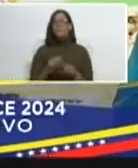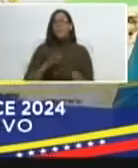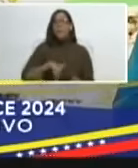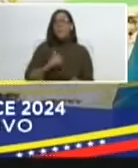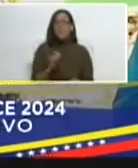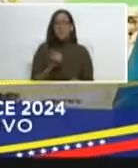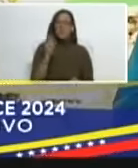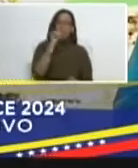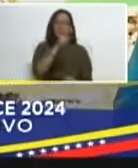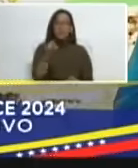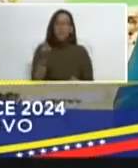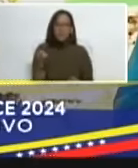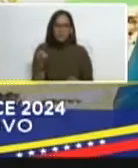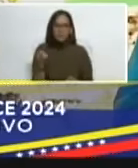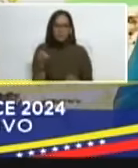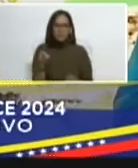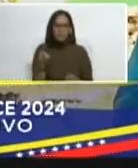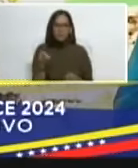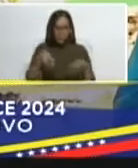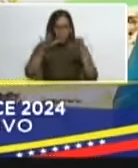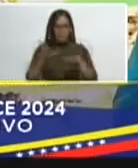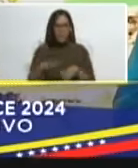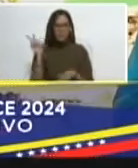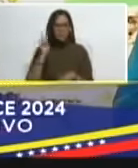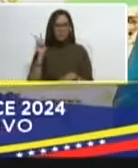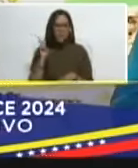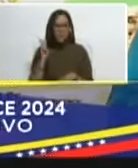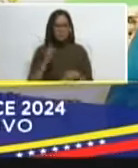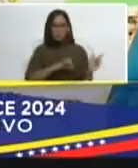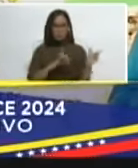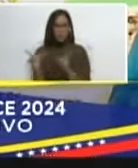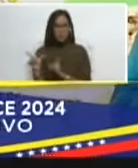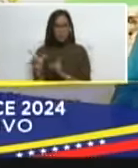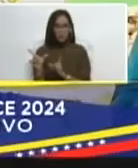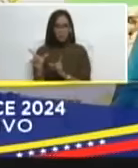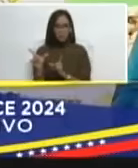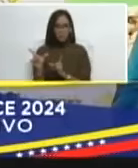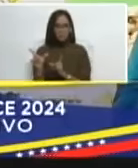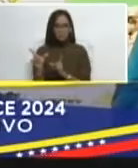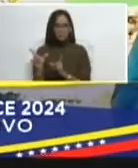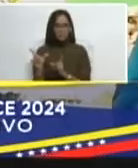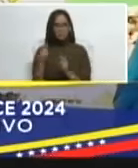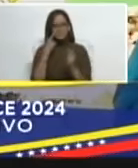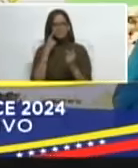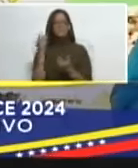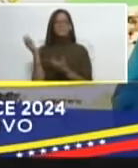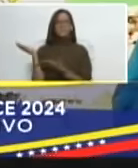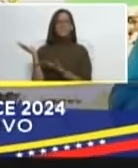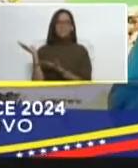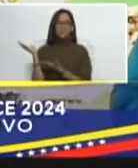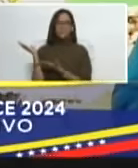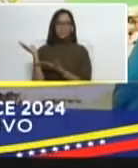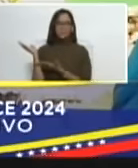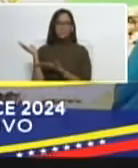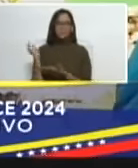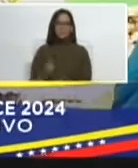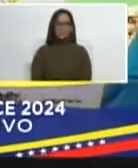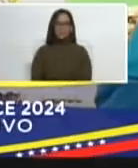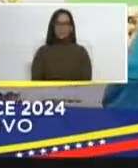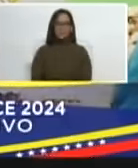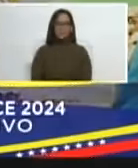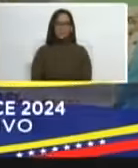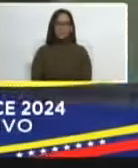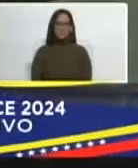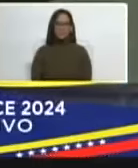que ustedes detengan a Venezuela. ¿Estamos listos con el video? No se lo pierda. Adelante, video.